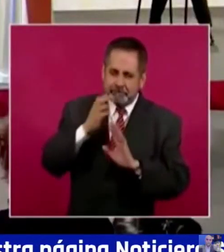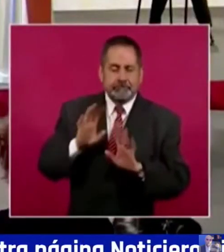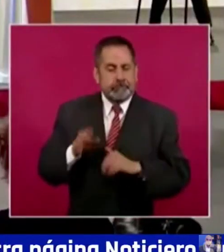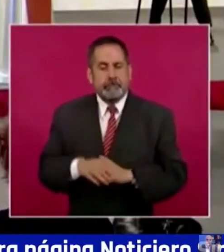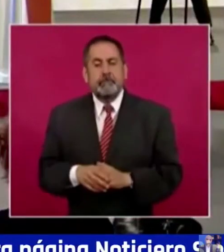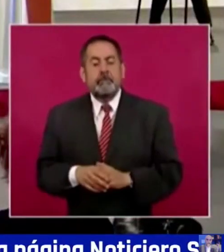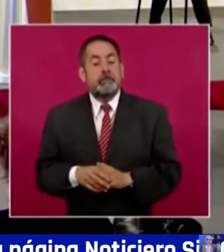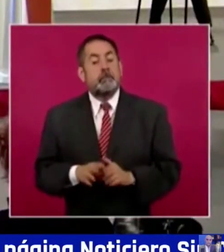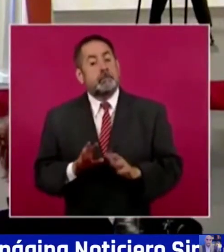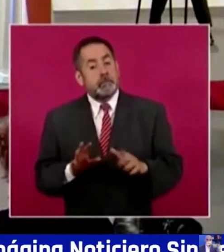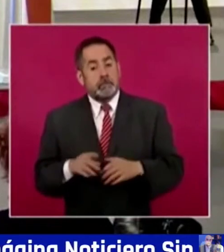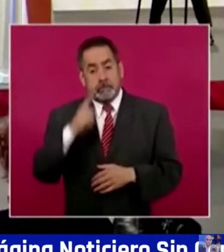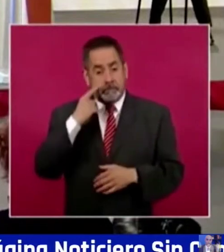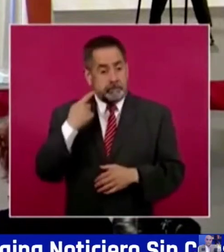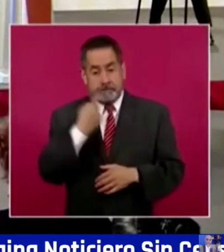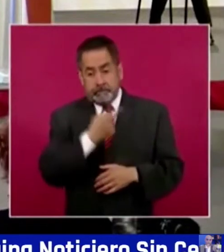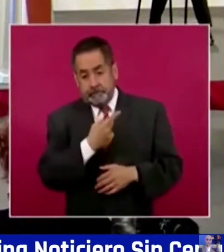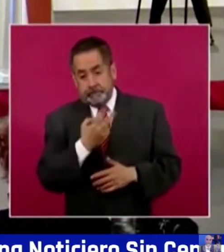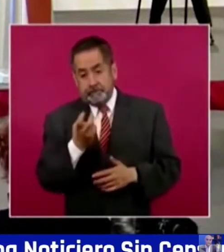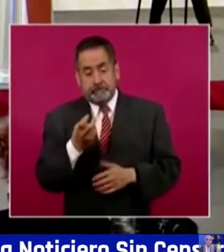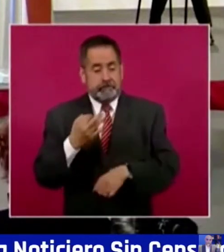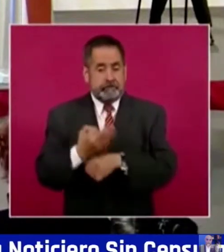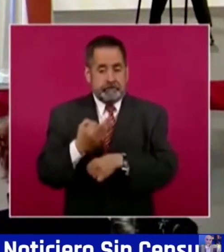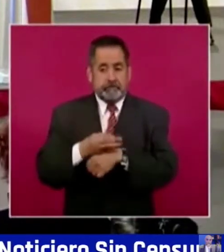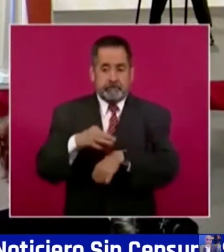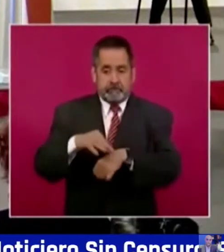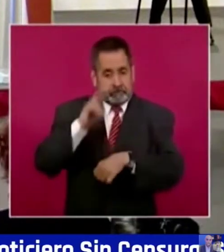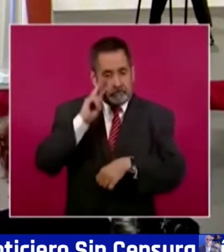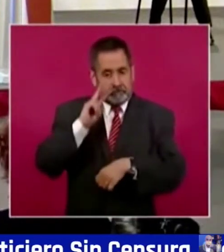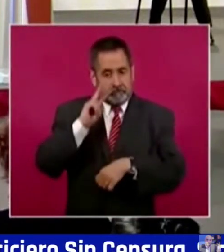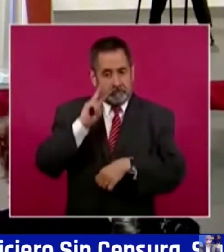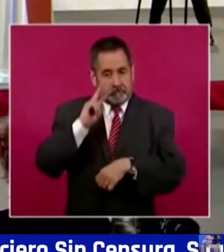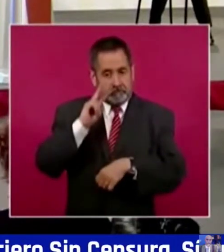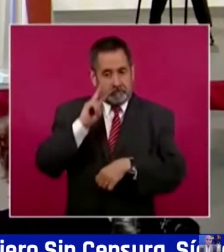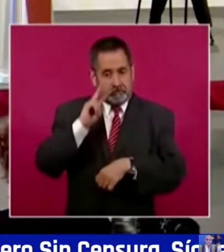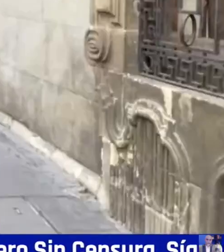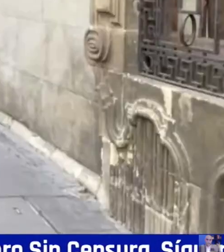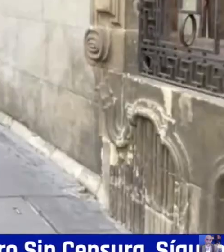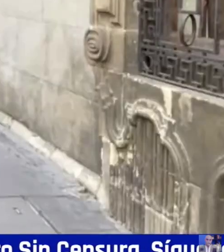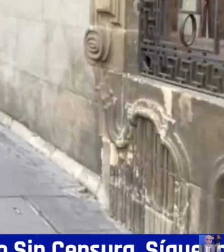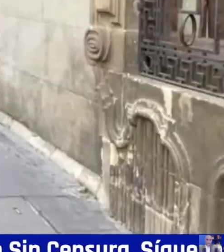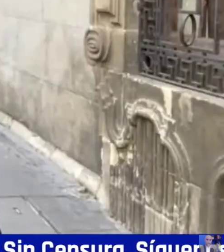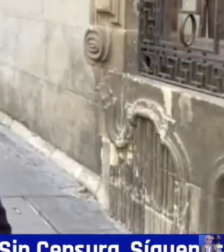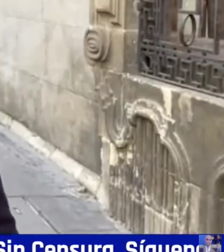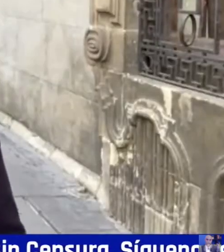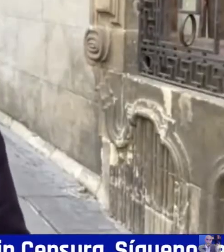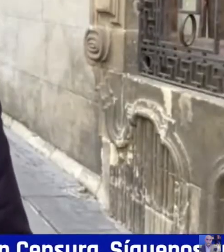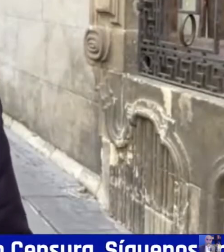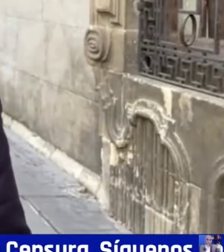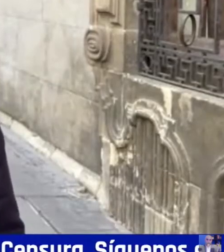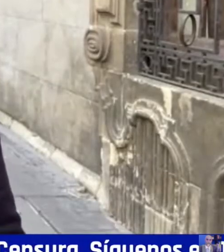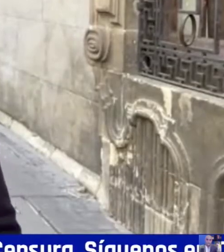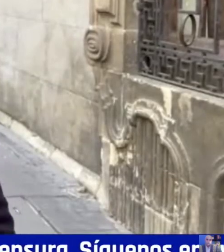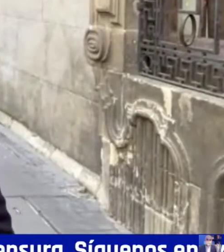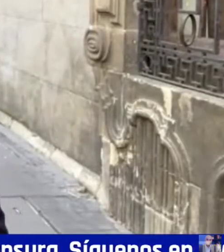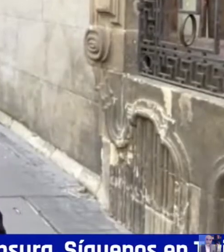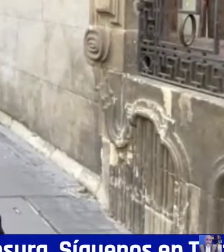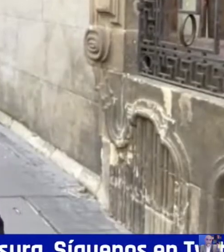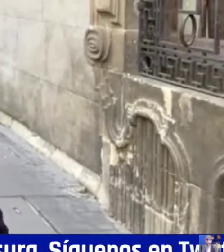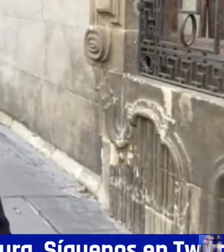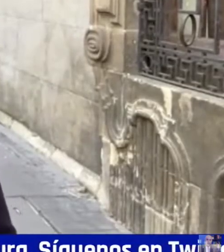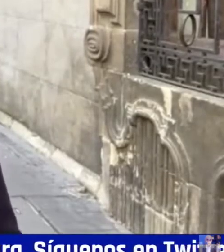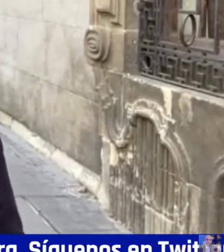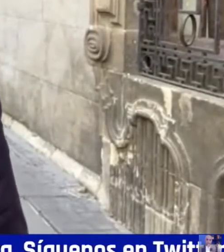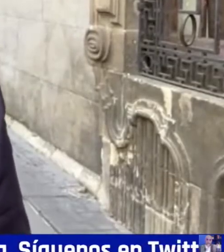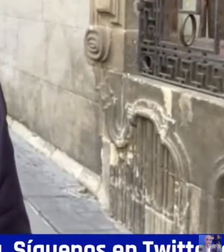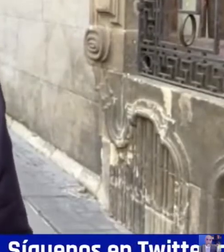Pero bueno, eso es lo que estamos viviendo en la actualidad. Y hazme tú el favor, doctor Isaac de Paz González, tu